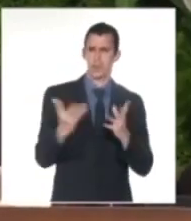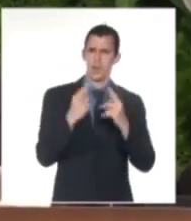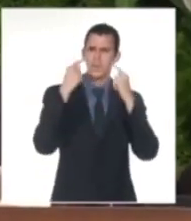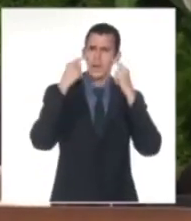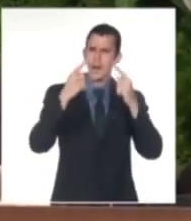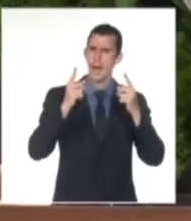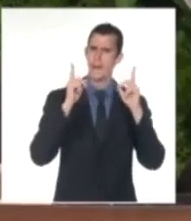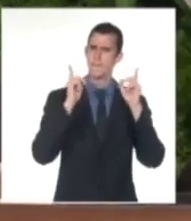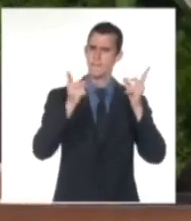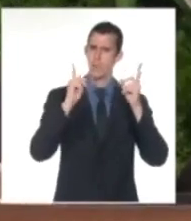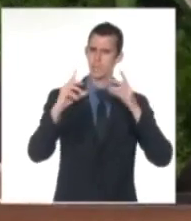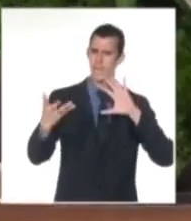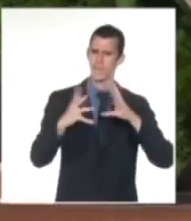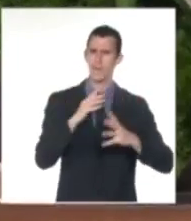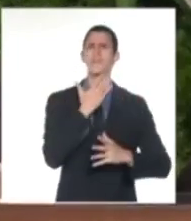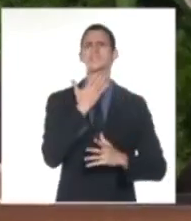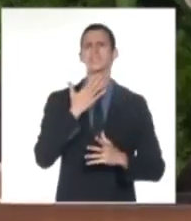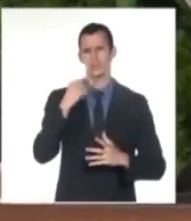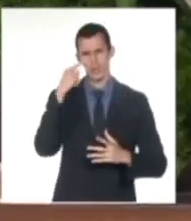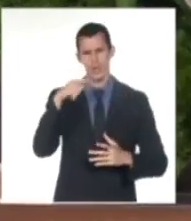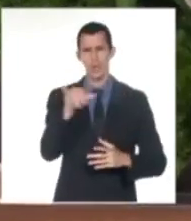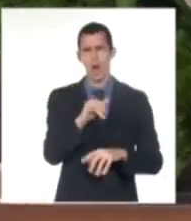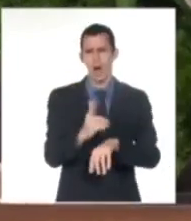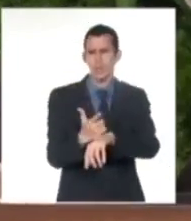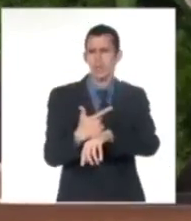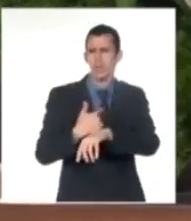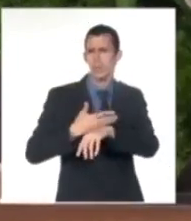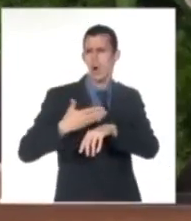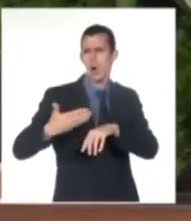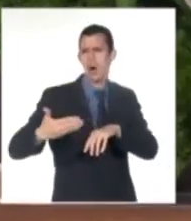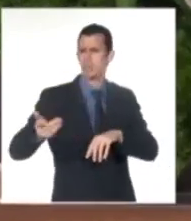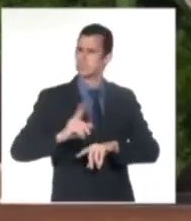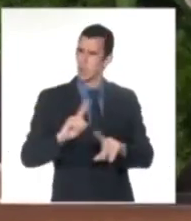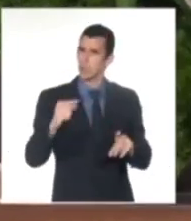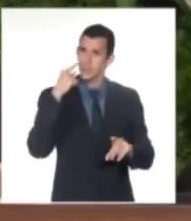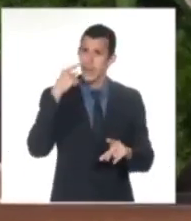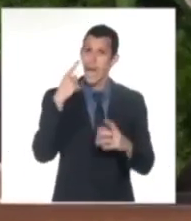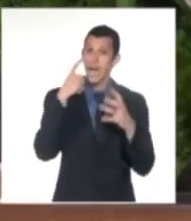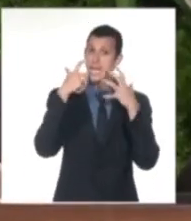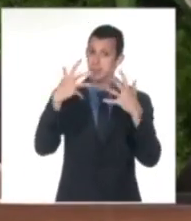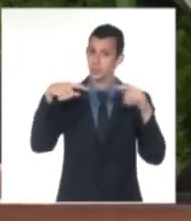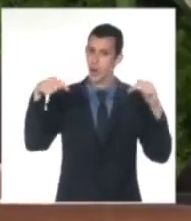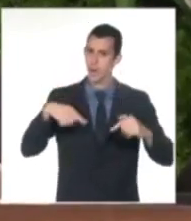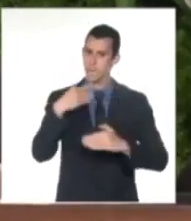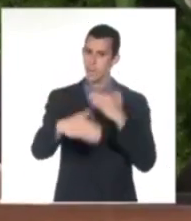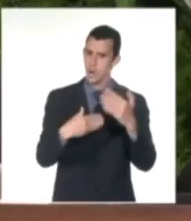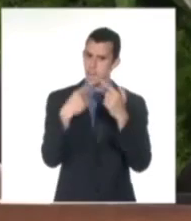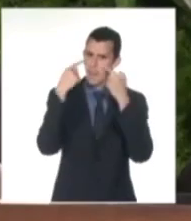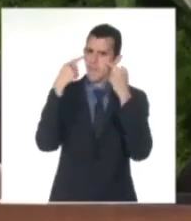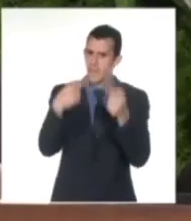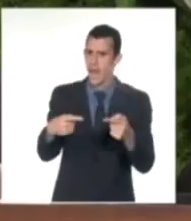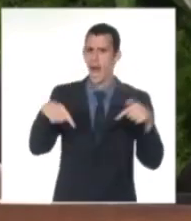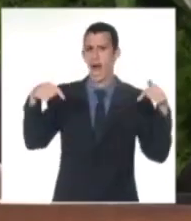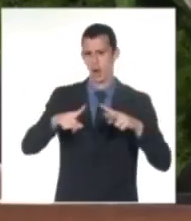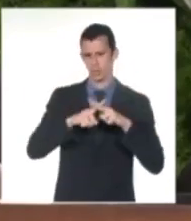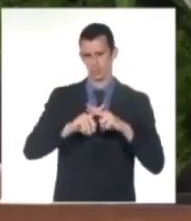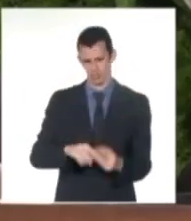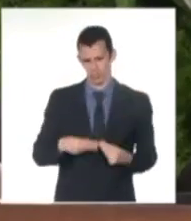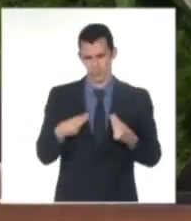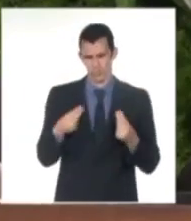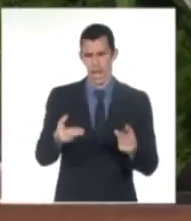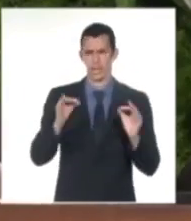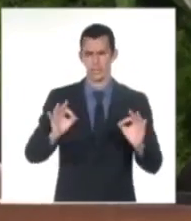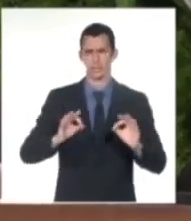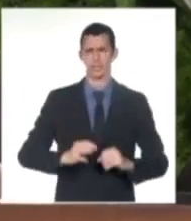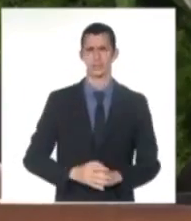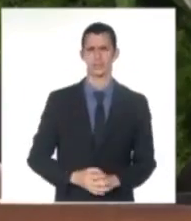emprender sin demora acciones prácticas de gran impacto en el bienestar de nuestros pueblos. Estamos